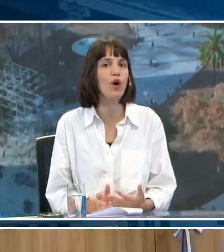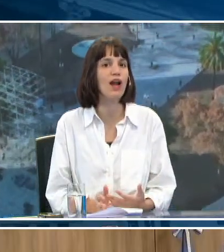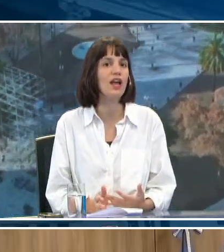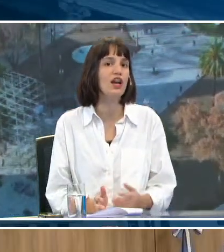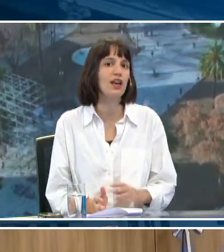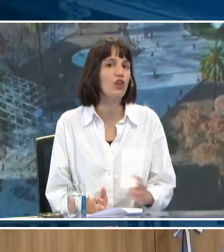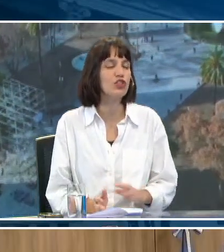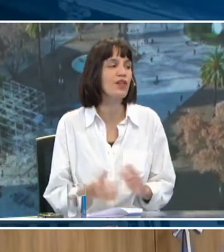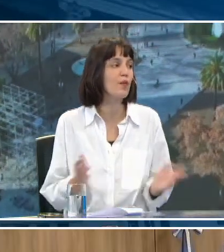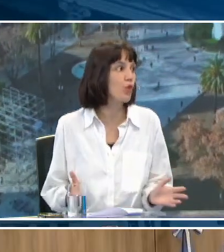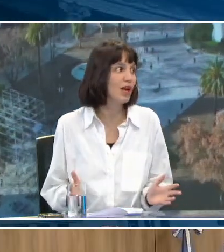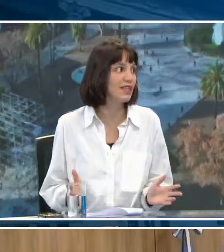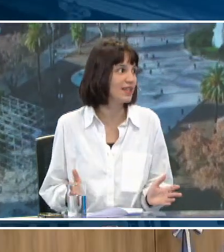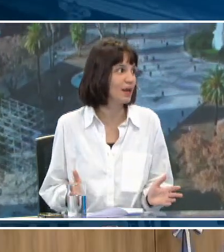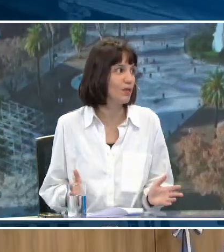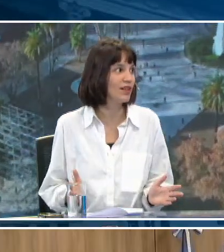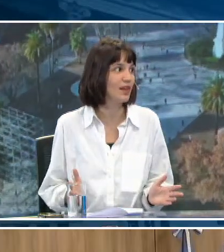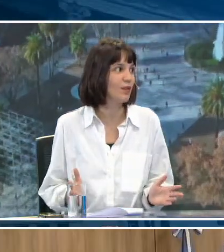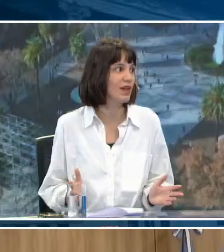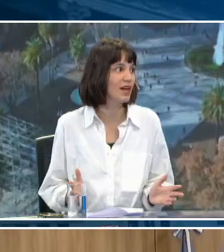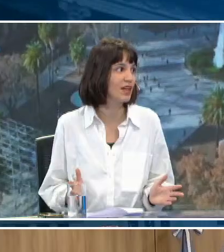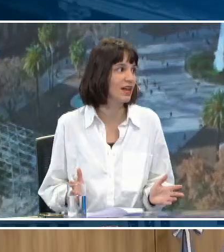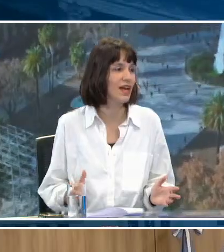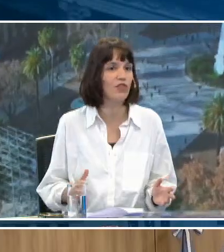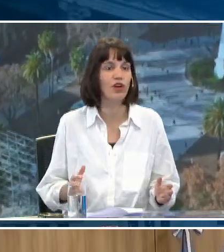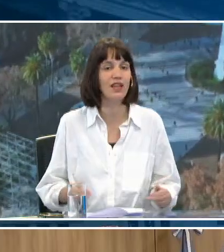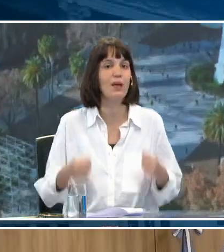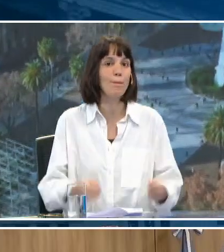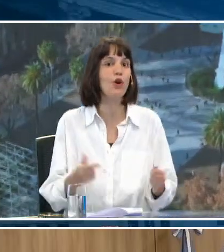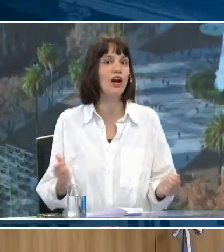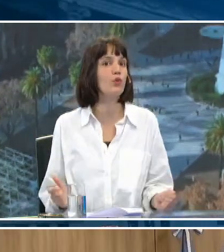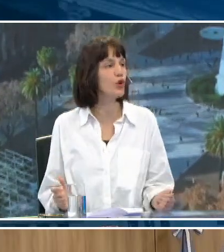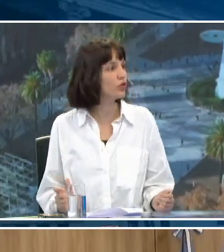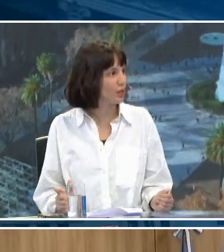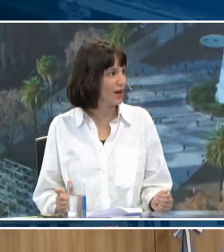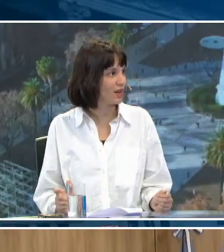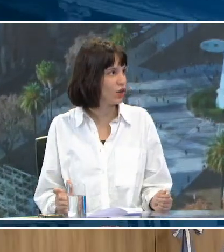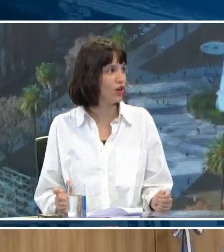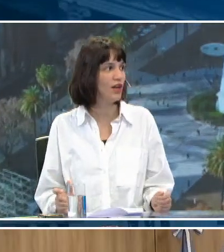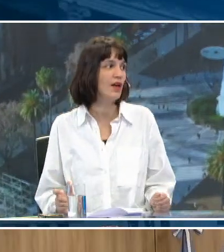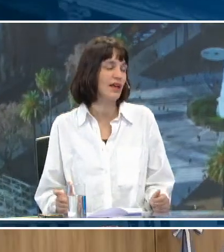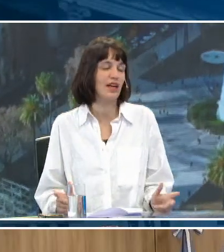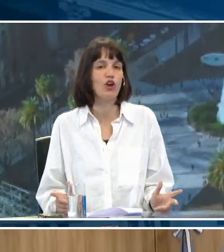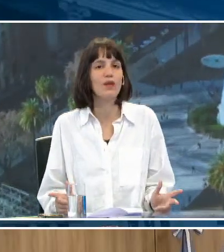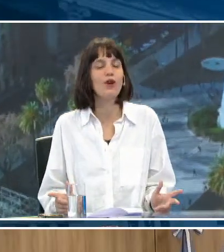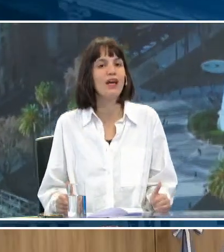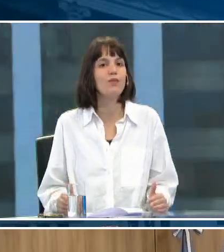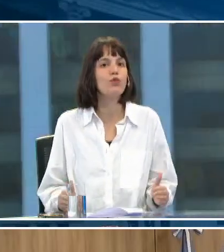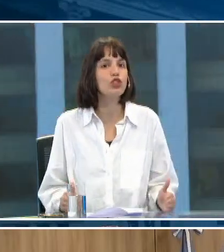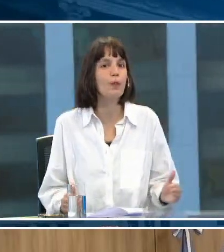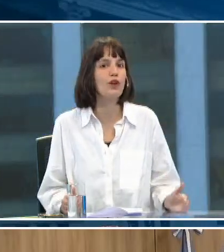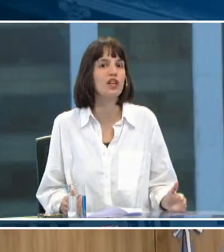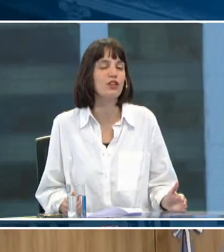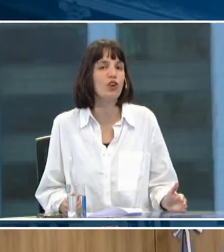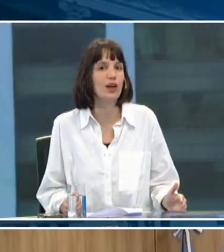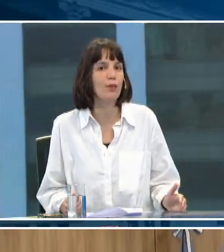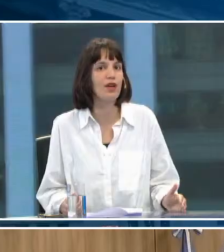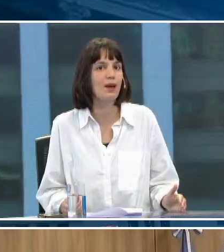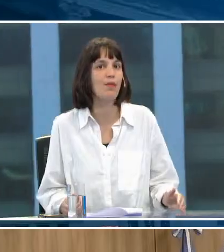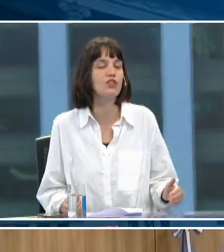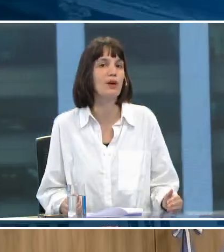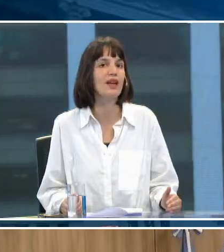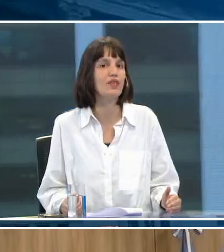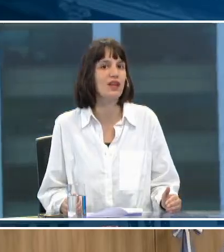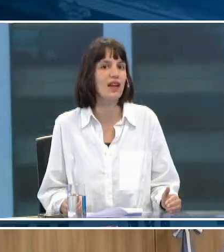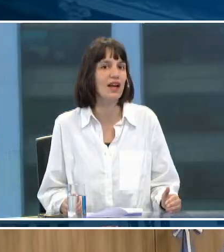la cual que dos se den vuelta pueden terminar generando que te impongan un nuevo temario. Recordemos que hay muchos proyectos que, por